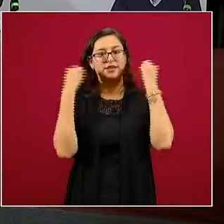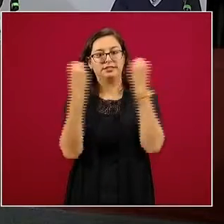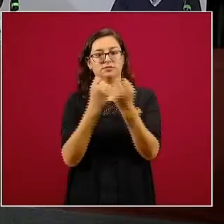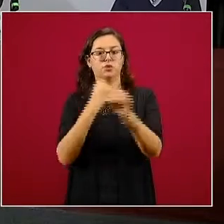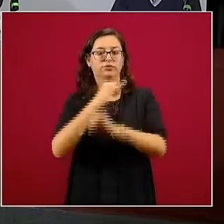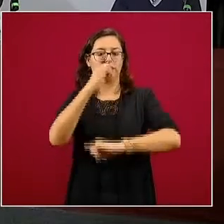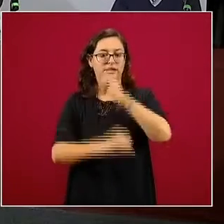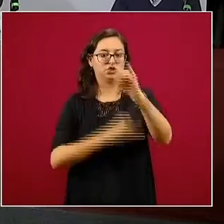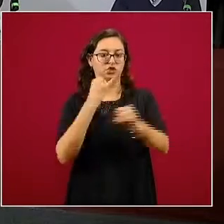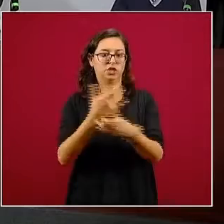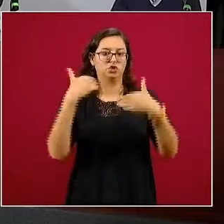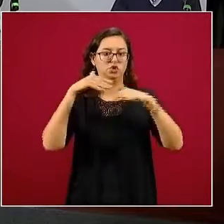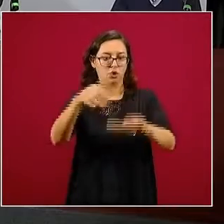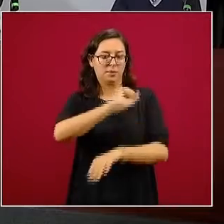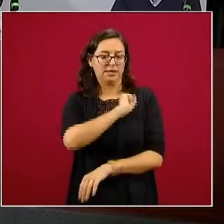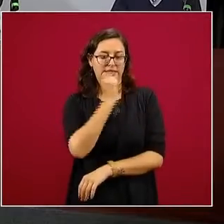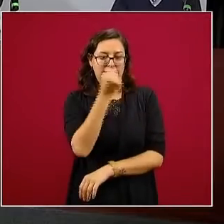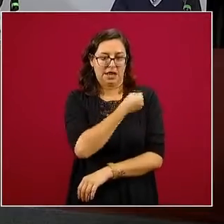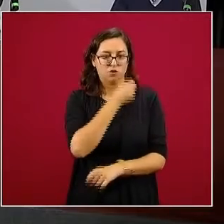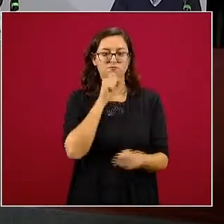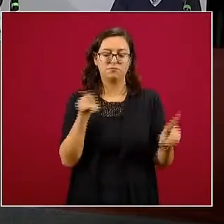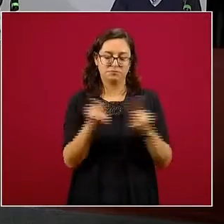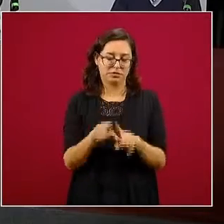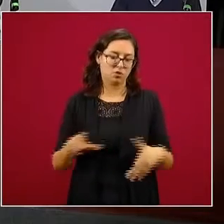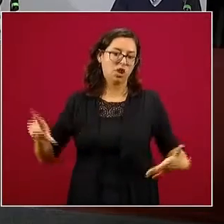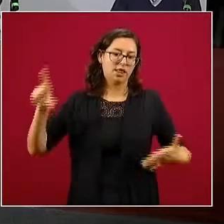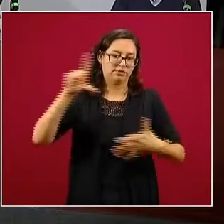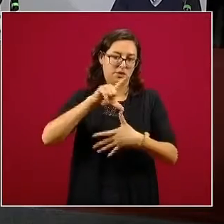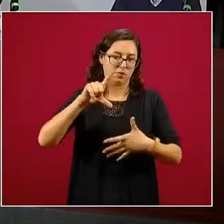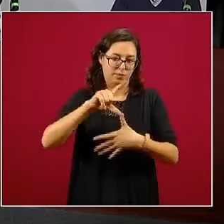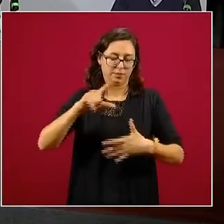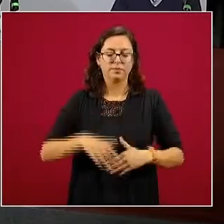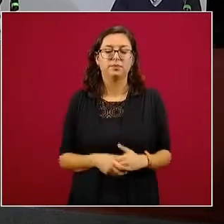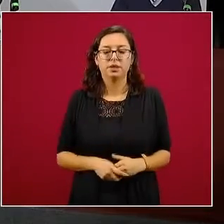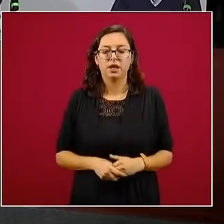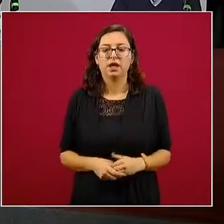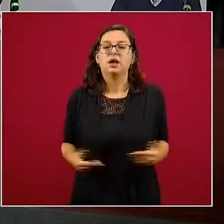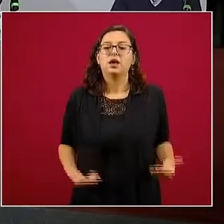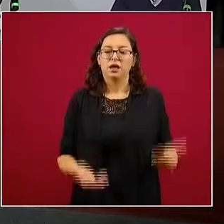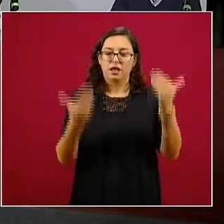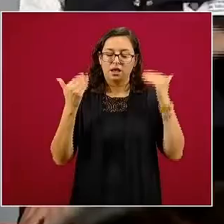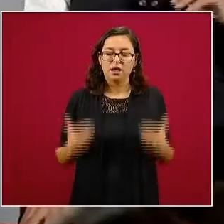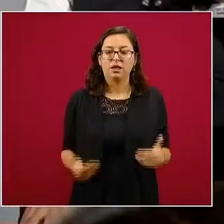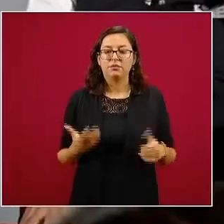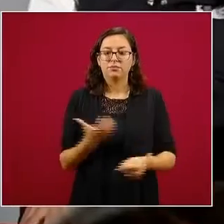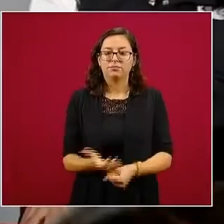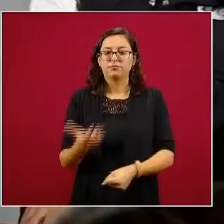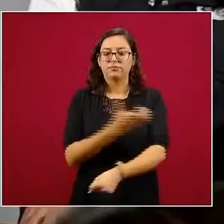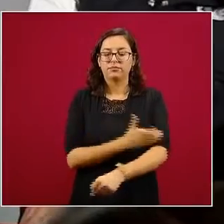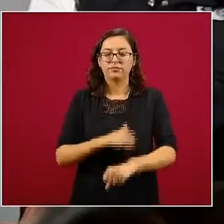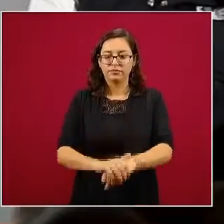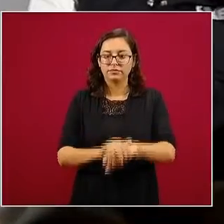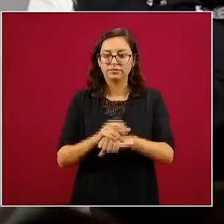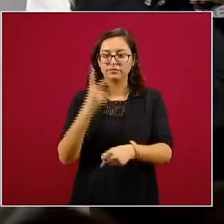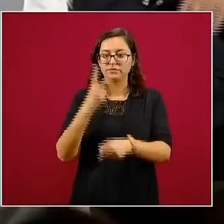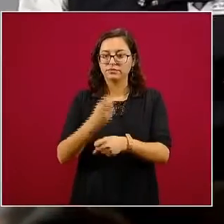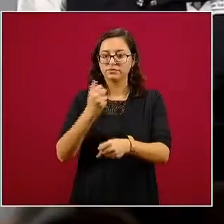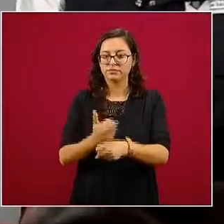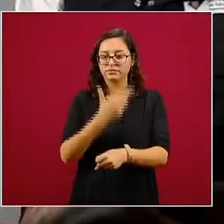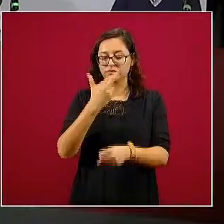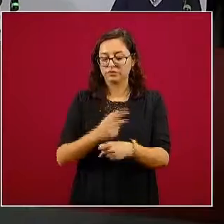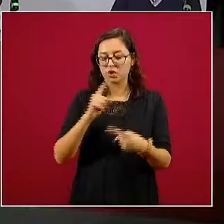centra sus esfuerzos en la promoción de la salud y la prevención de la enfermedad, como ejes articuladores de un modelo enfocado en las